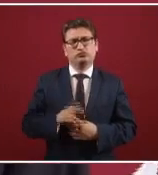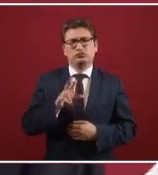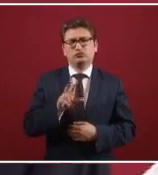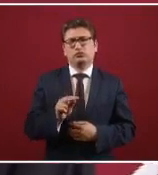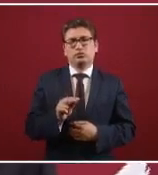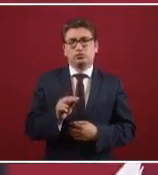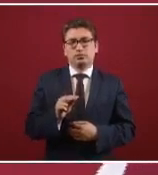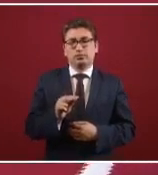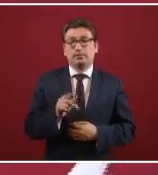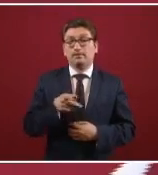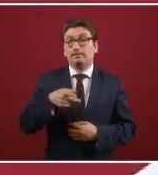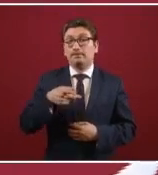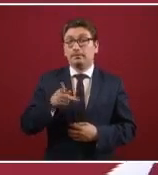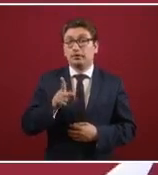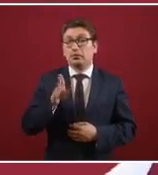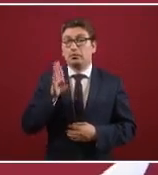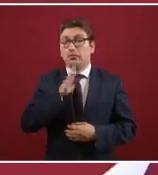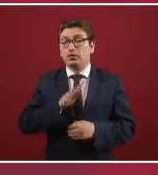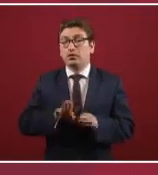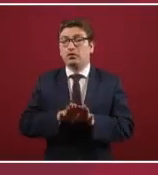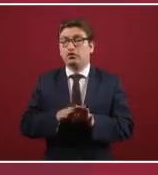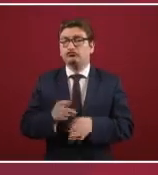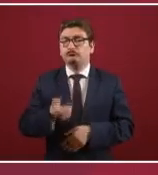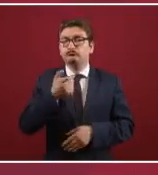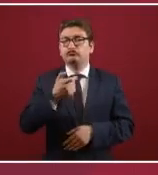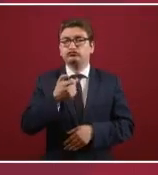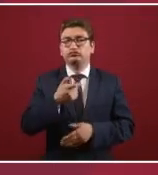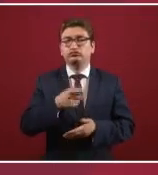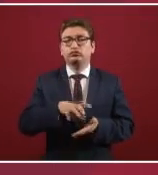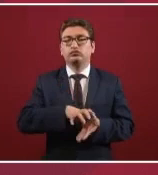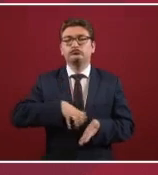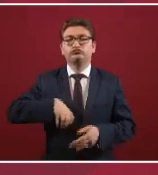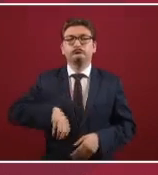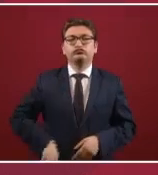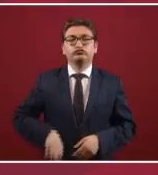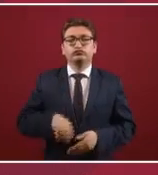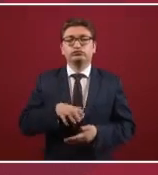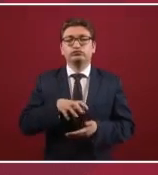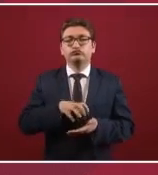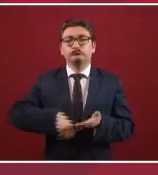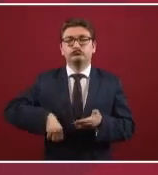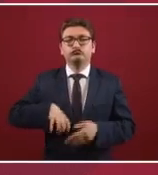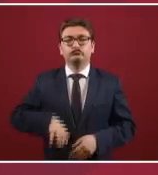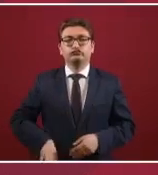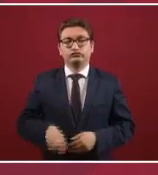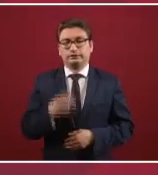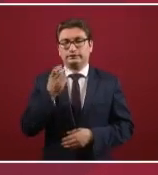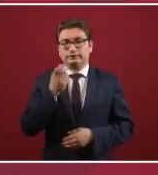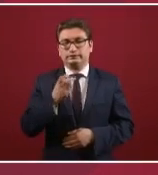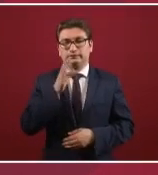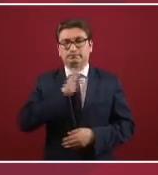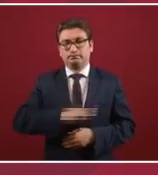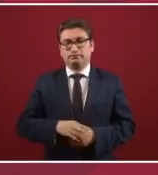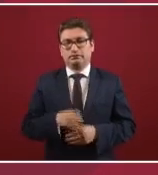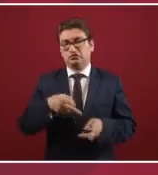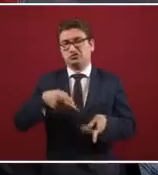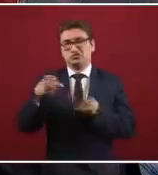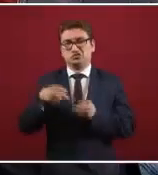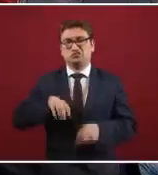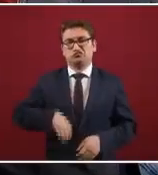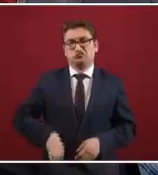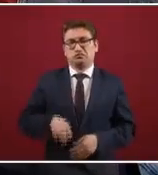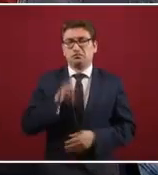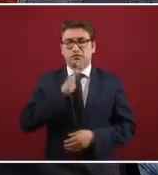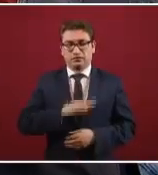mal es la riqueza malhabida eso es lo que está mal pero el